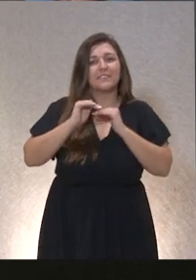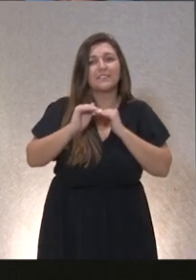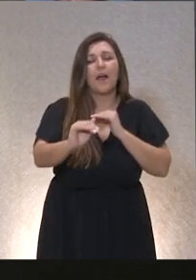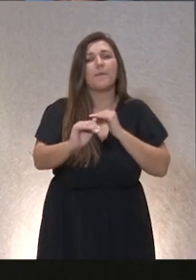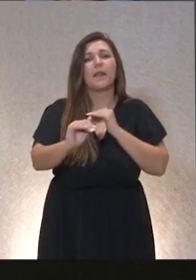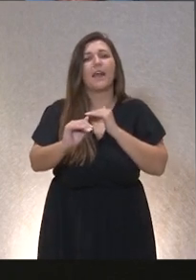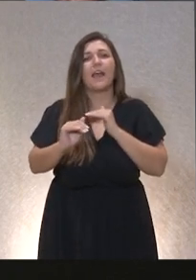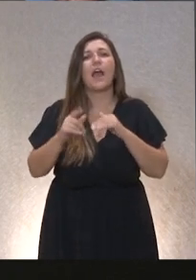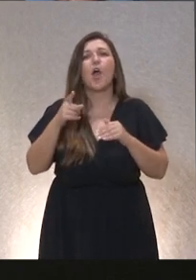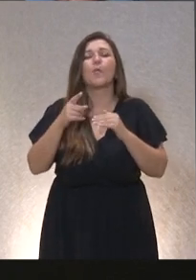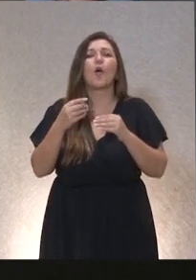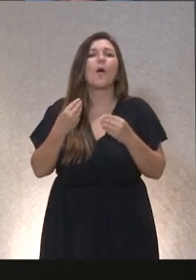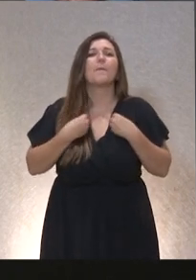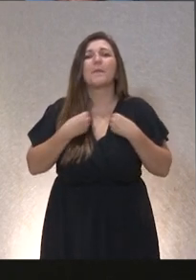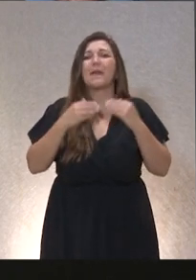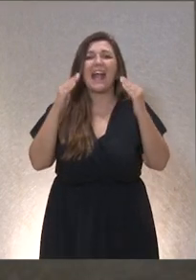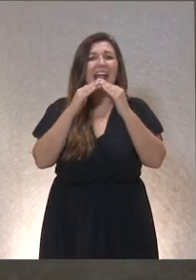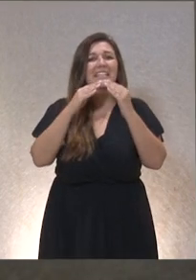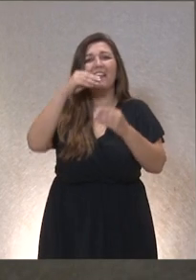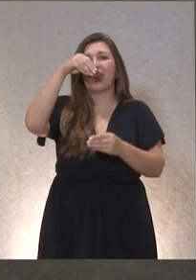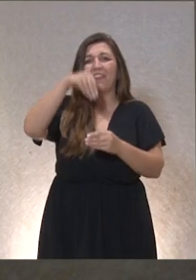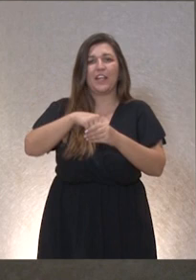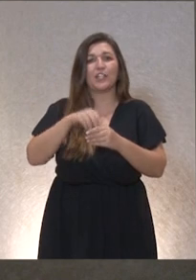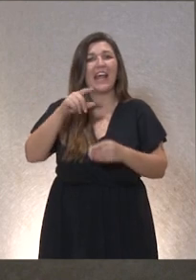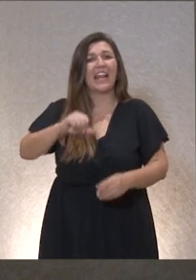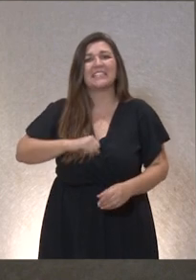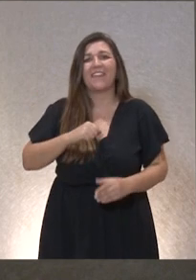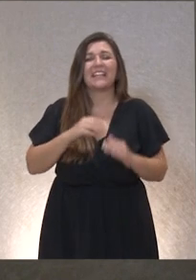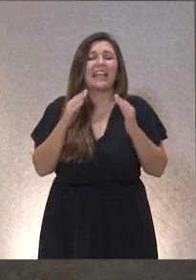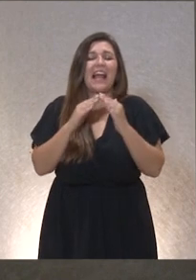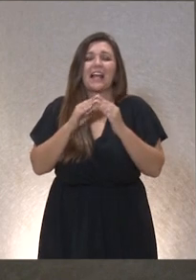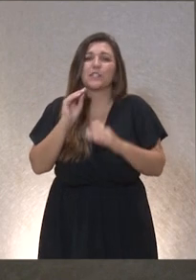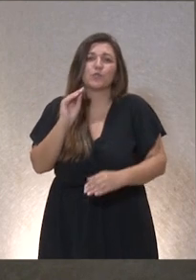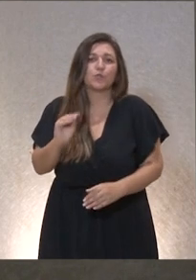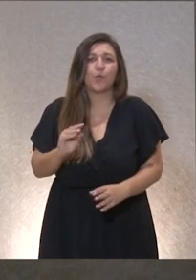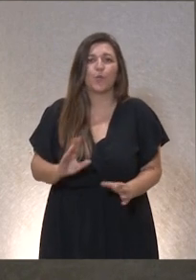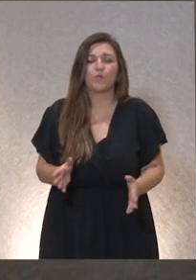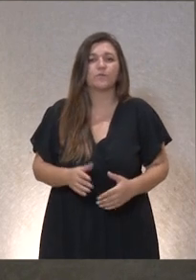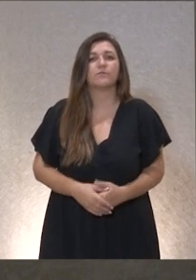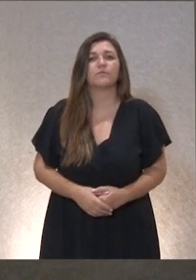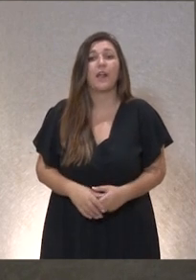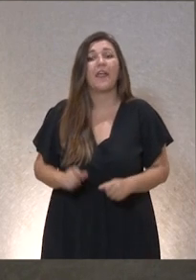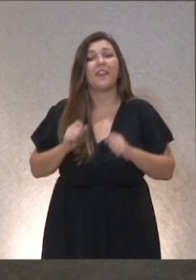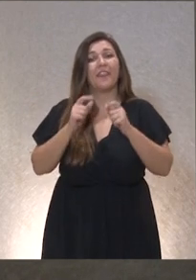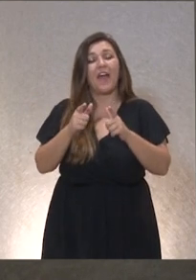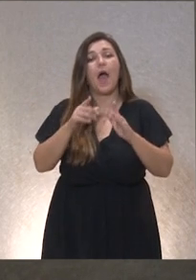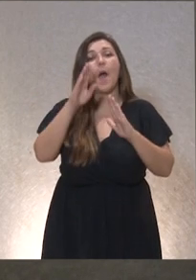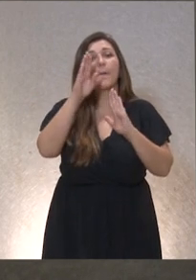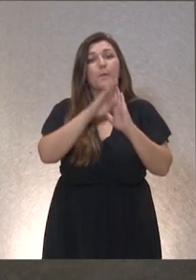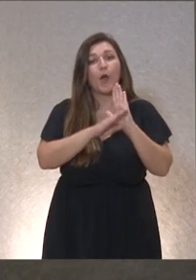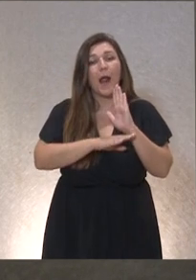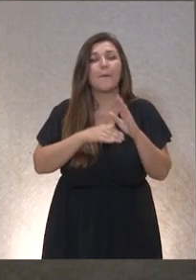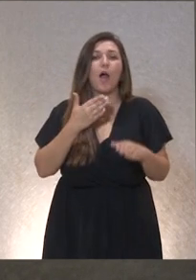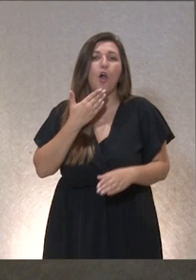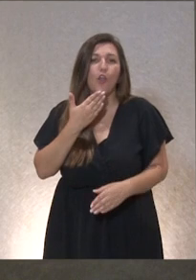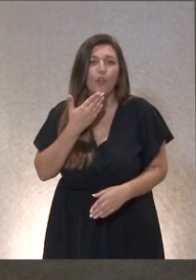fuese el hogar de cada persona que ahí está la residencia de su casa implementamos programas de